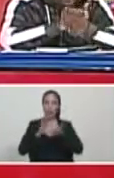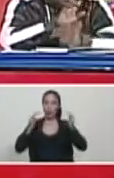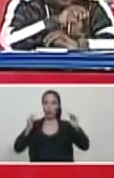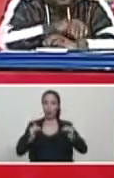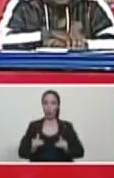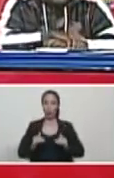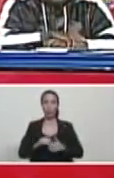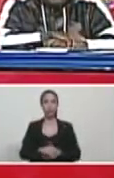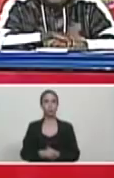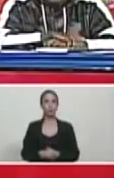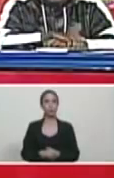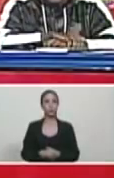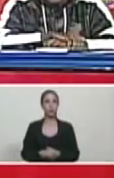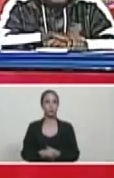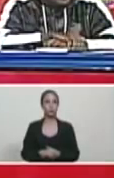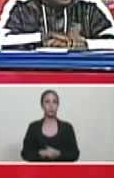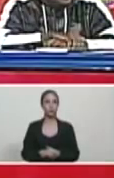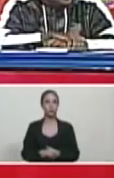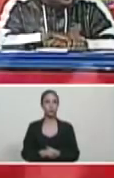paz.